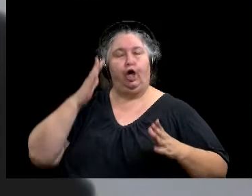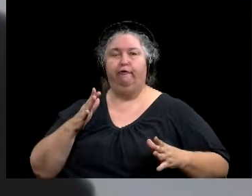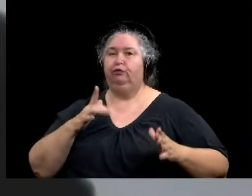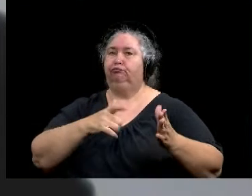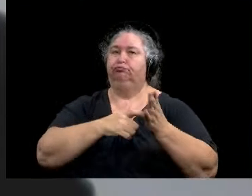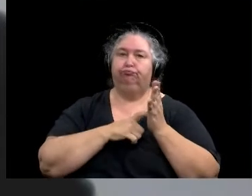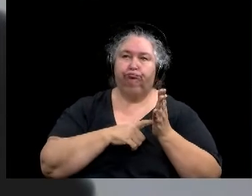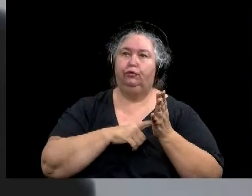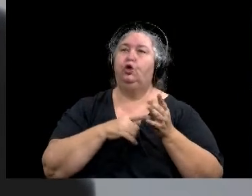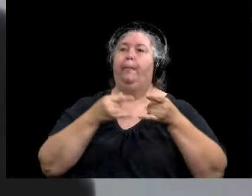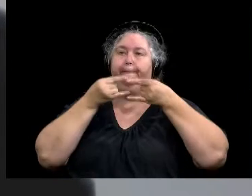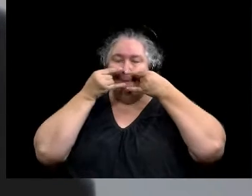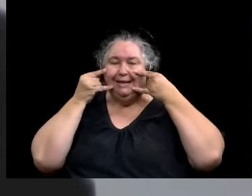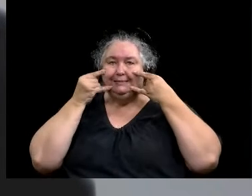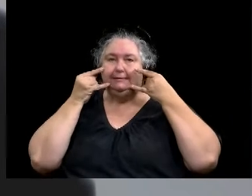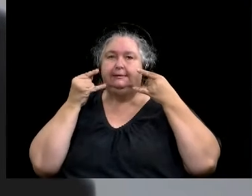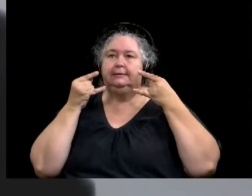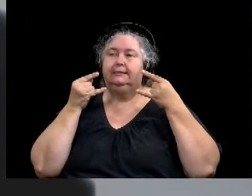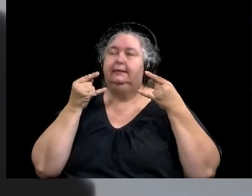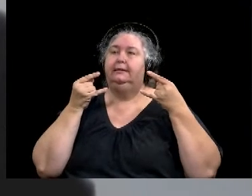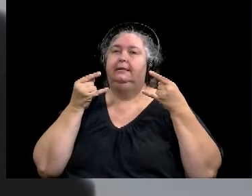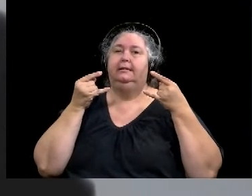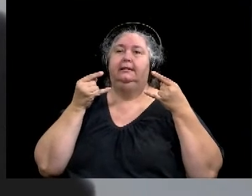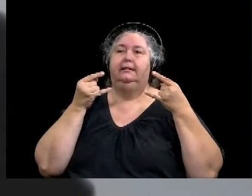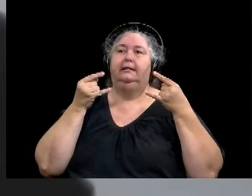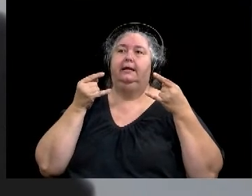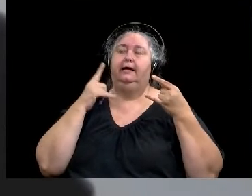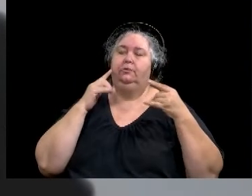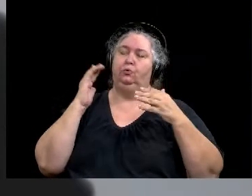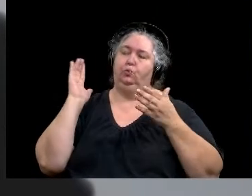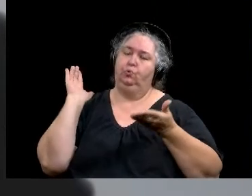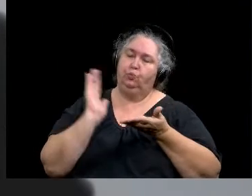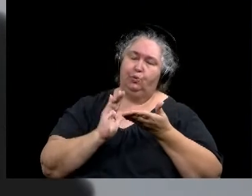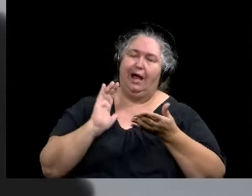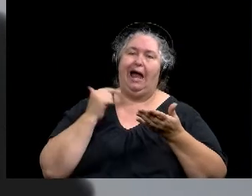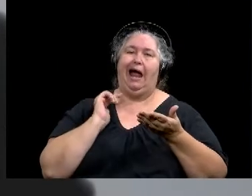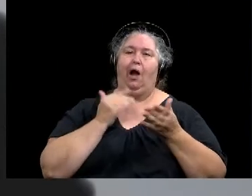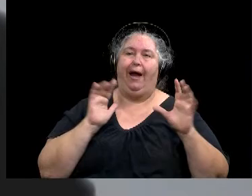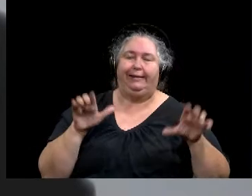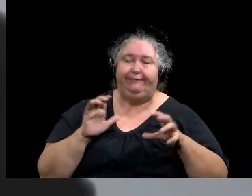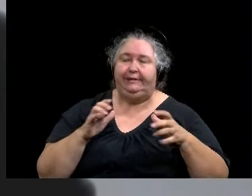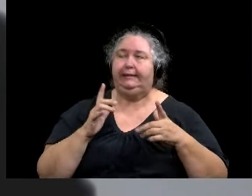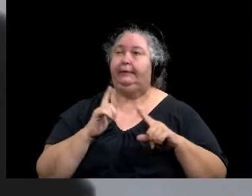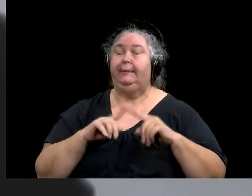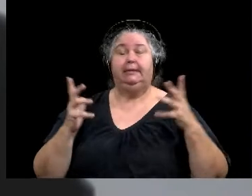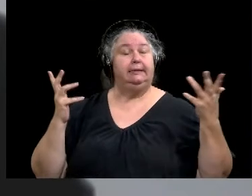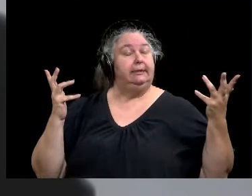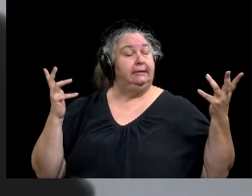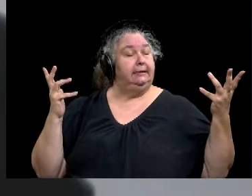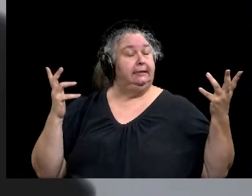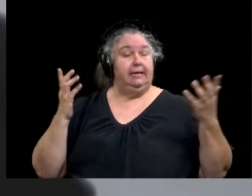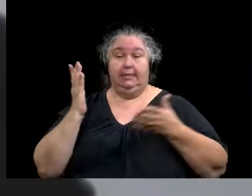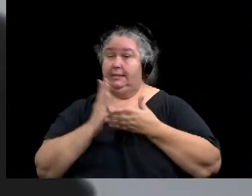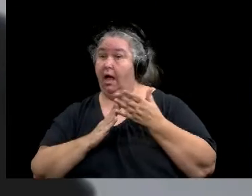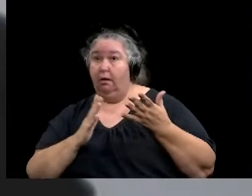esto y no sé nuestras actividades fueron